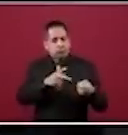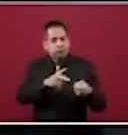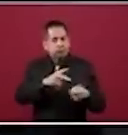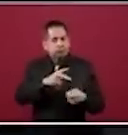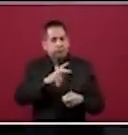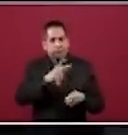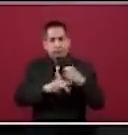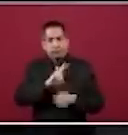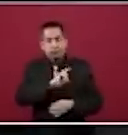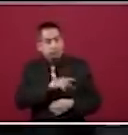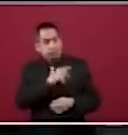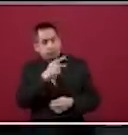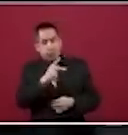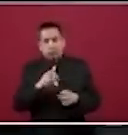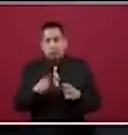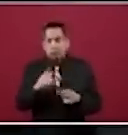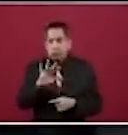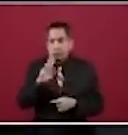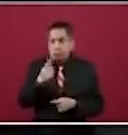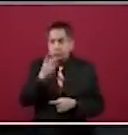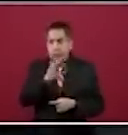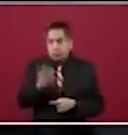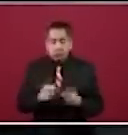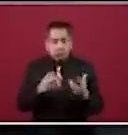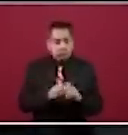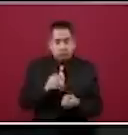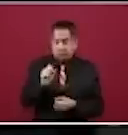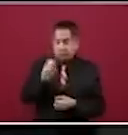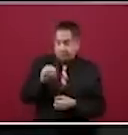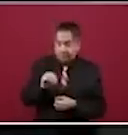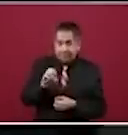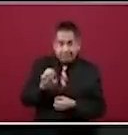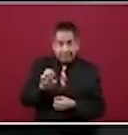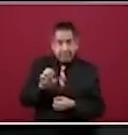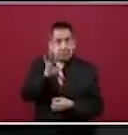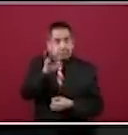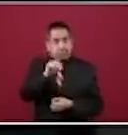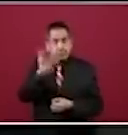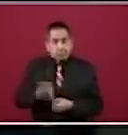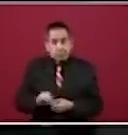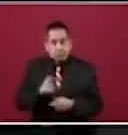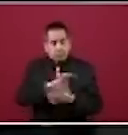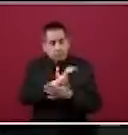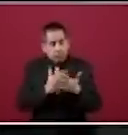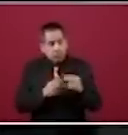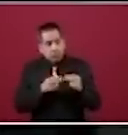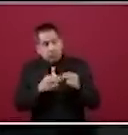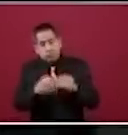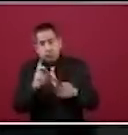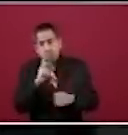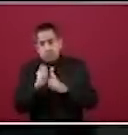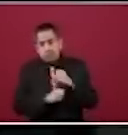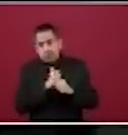Engil. Tiene el 51% de las acciones y el ESME tiene el 49%, pero tienen contratos a 30 años, ¿no? Tienen